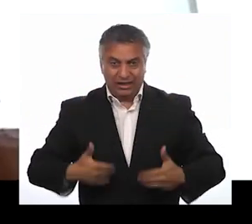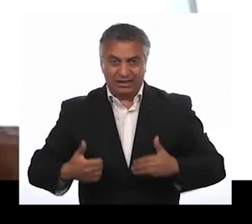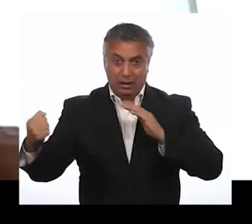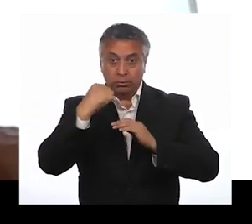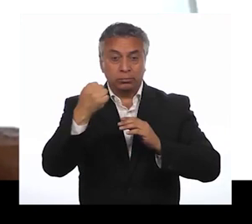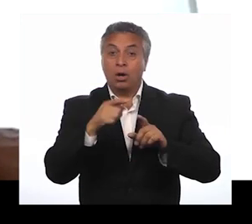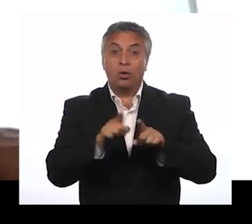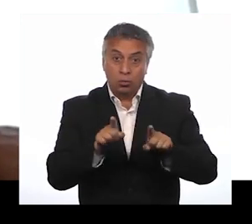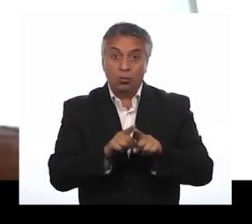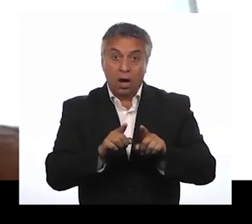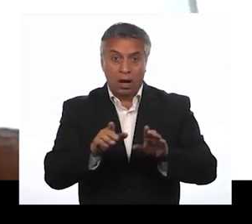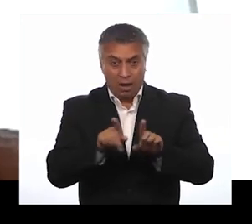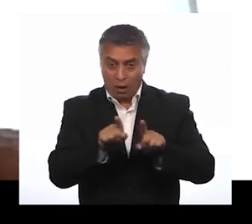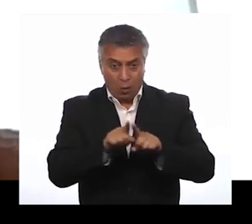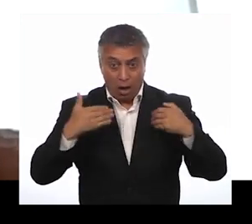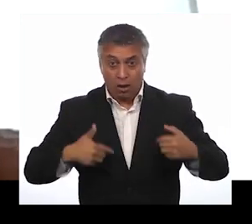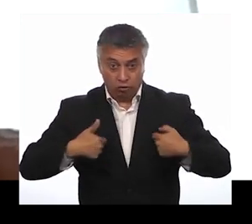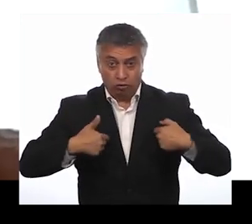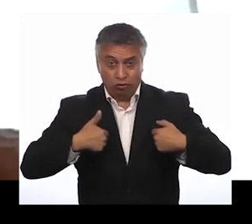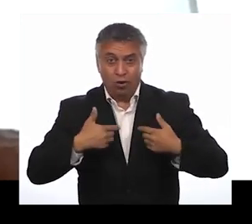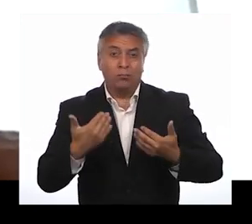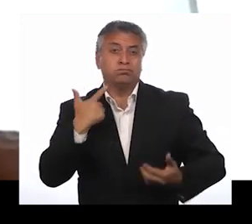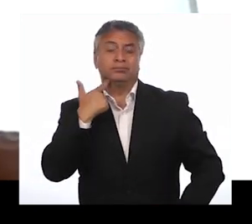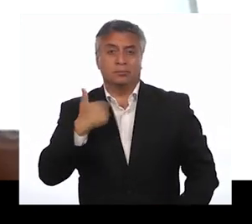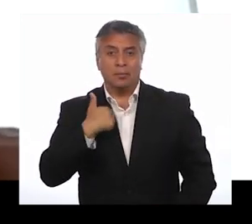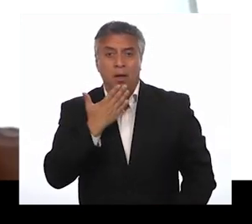yo. Pero si el caso es así,